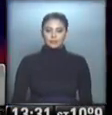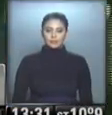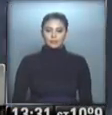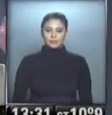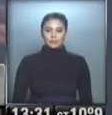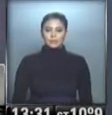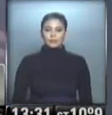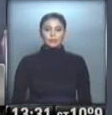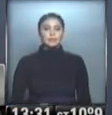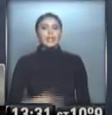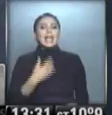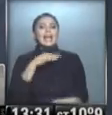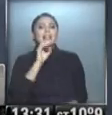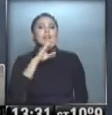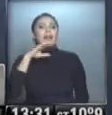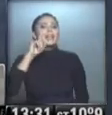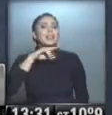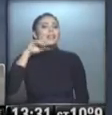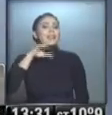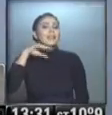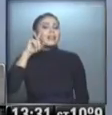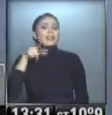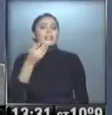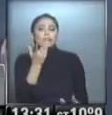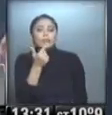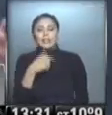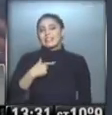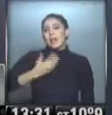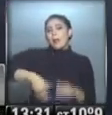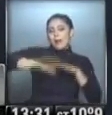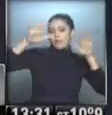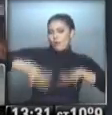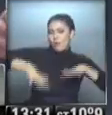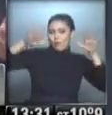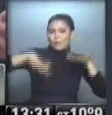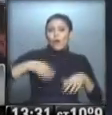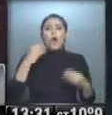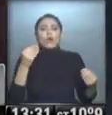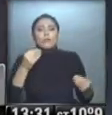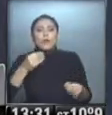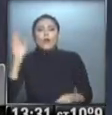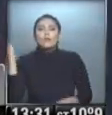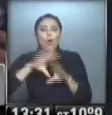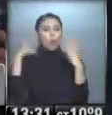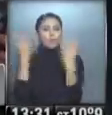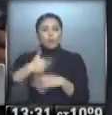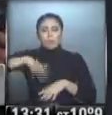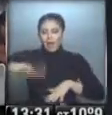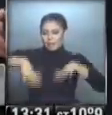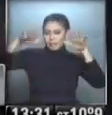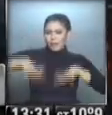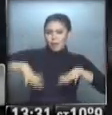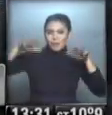familia el J es el po más grande del universo cómo dijo el poco más grande del universo